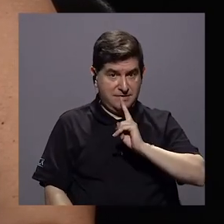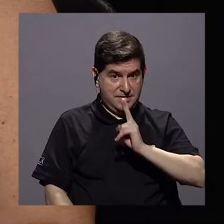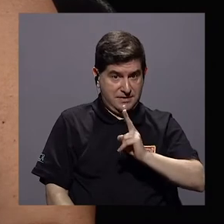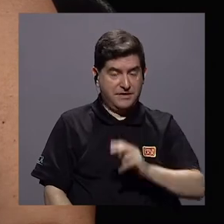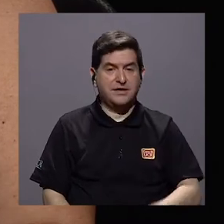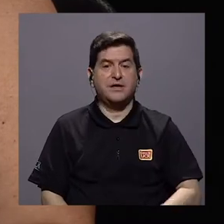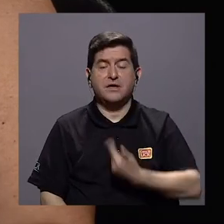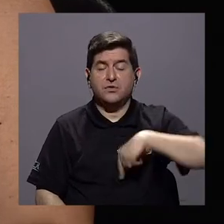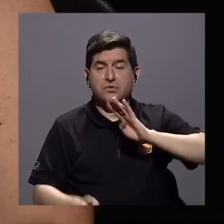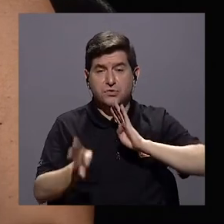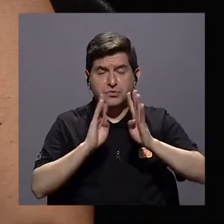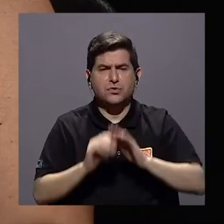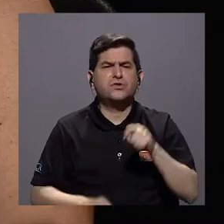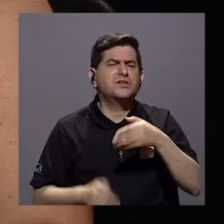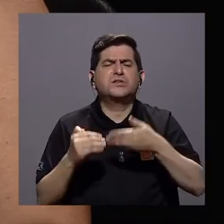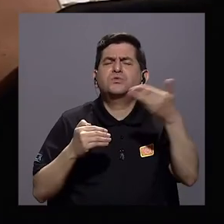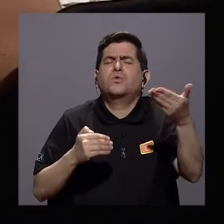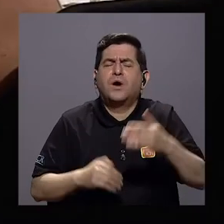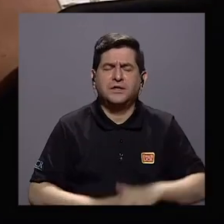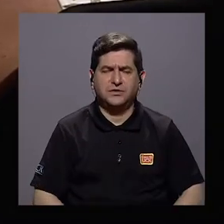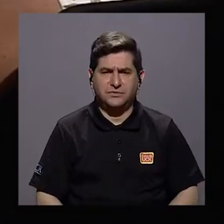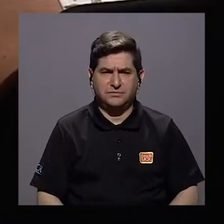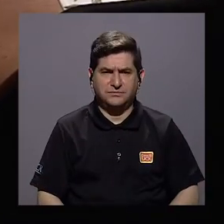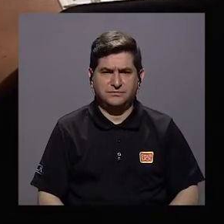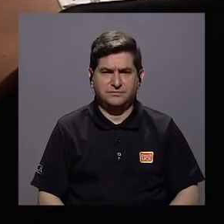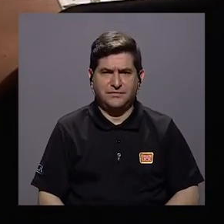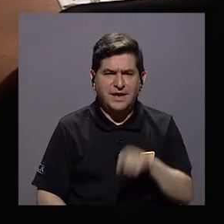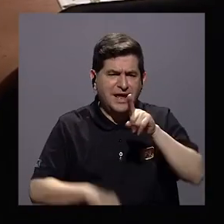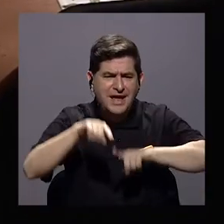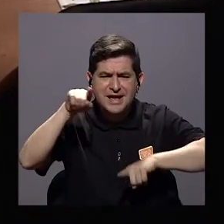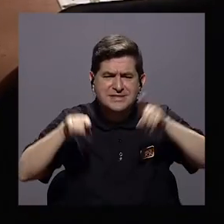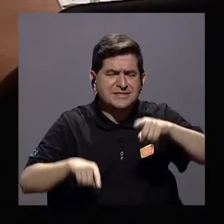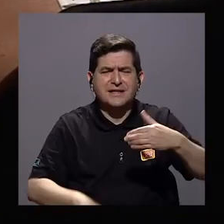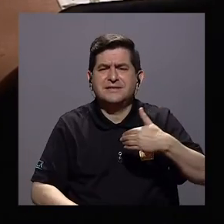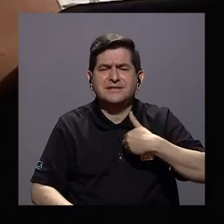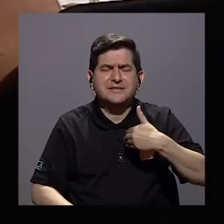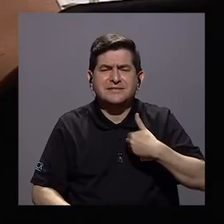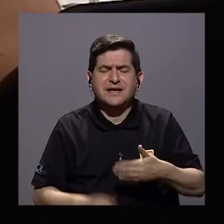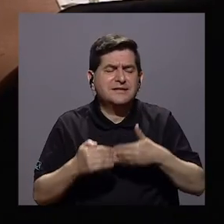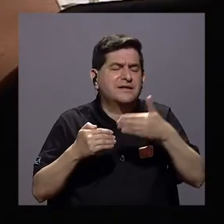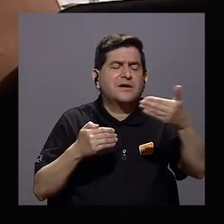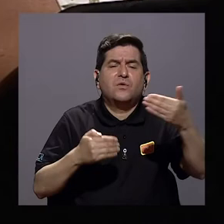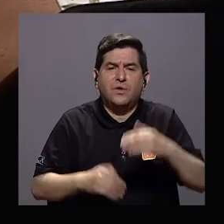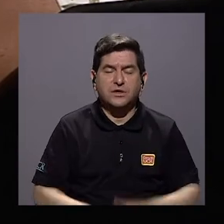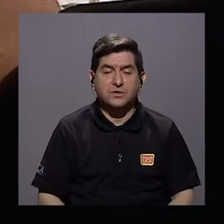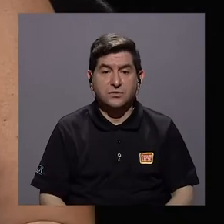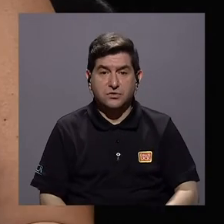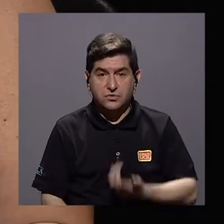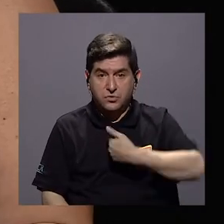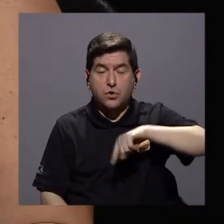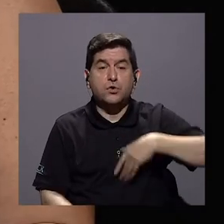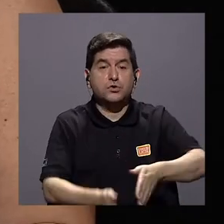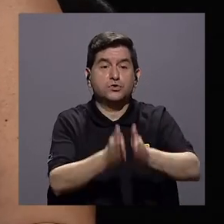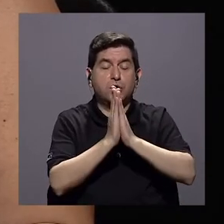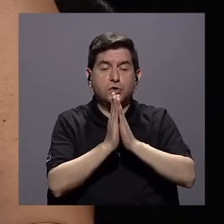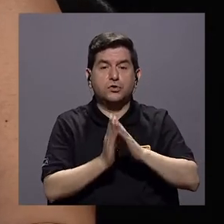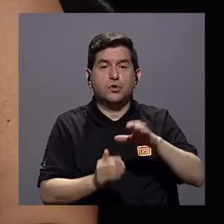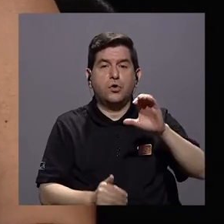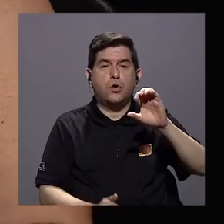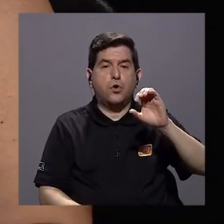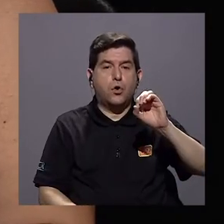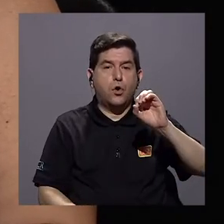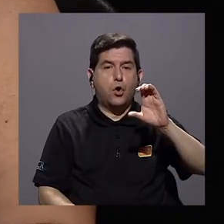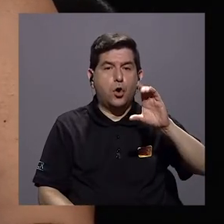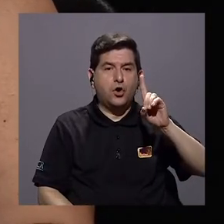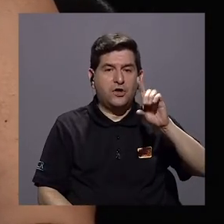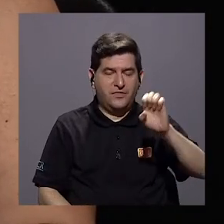reales, podríamos estar hablando de un consenso. ¿Para cuándo esa estadística, ese dato fehaciente? No. Nosotros solicitamos a la